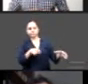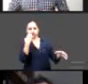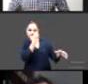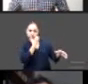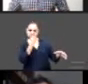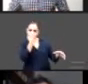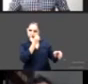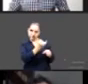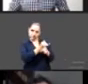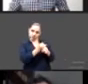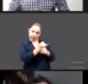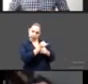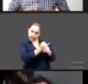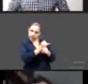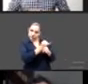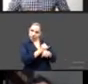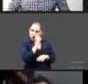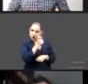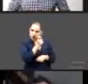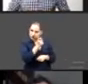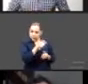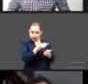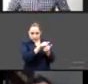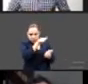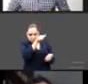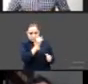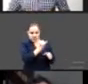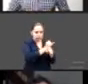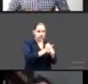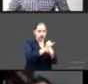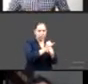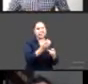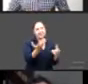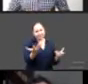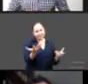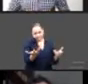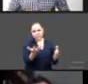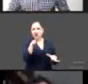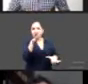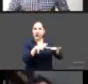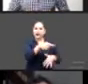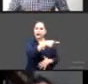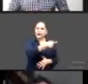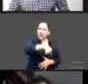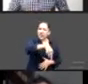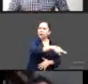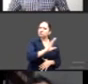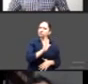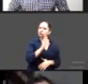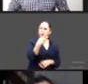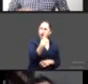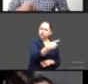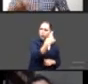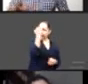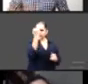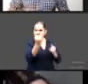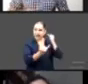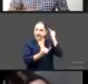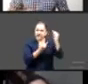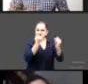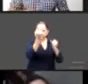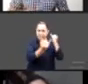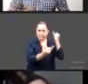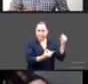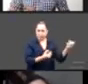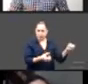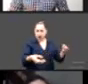cuando vemos lo que hacen y tomamos ese espíritu de rebeldía, pues podemos encontrar alternativas muy interesantes para salir adelante ante